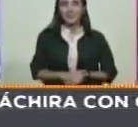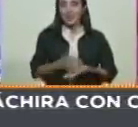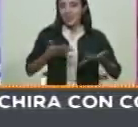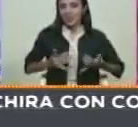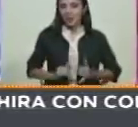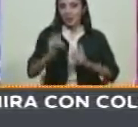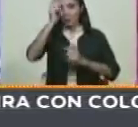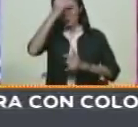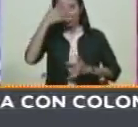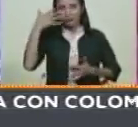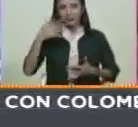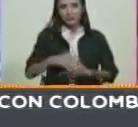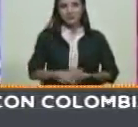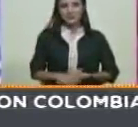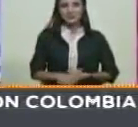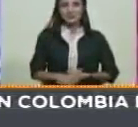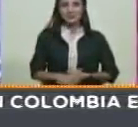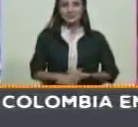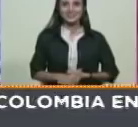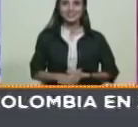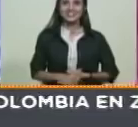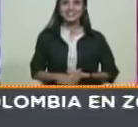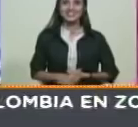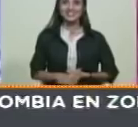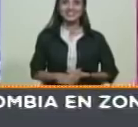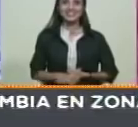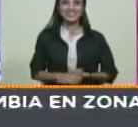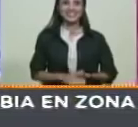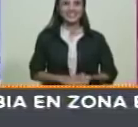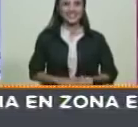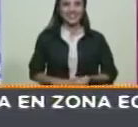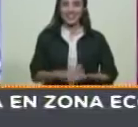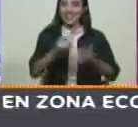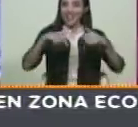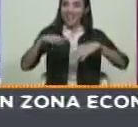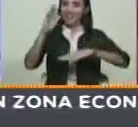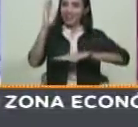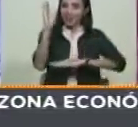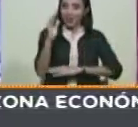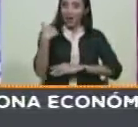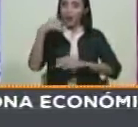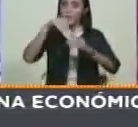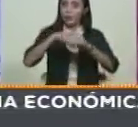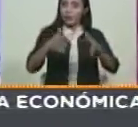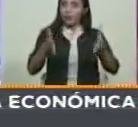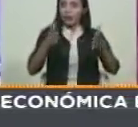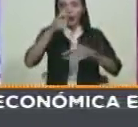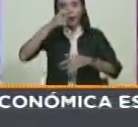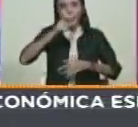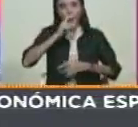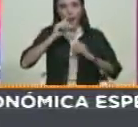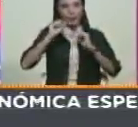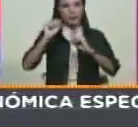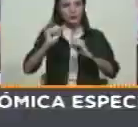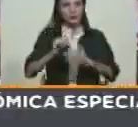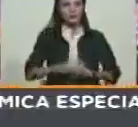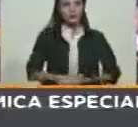es que en barquisimeto y el bar con el voto del pueblo gana